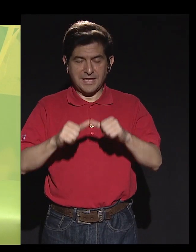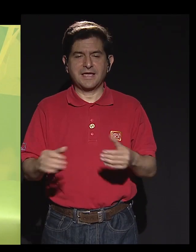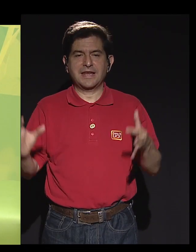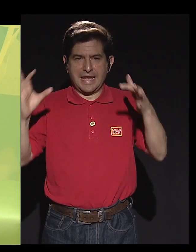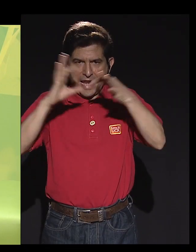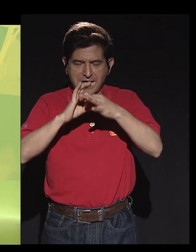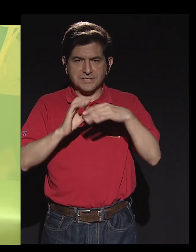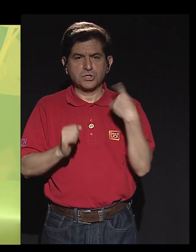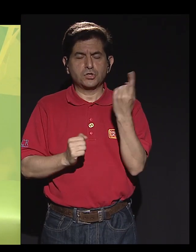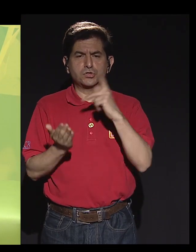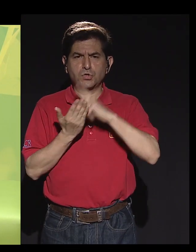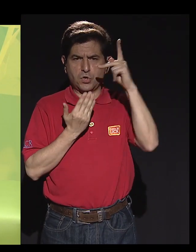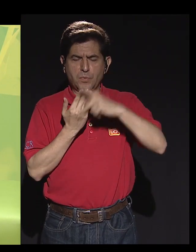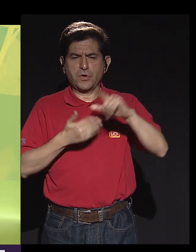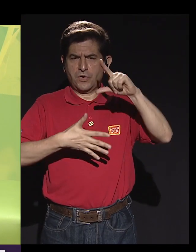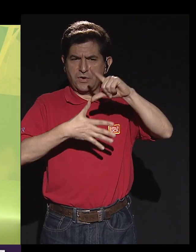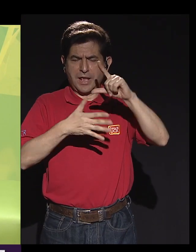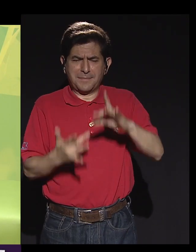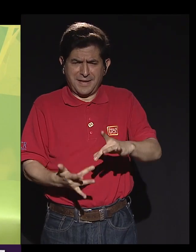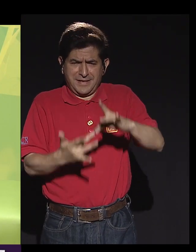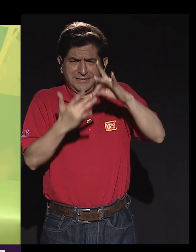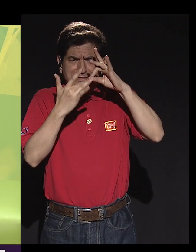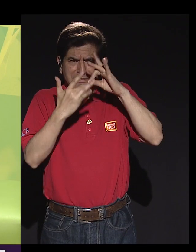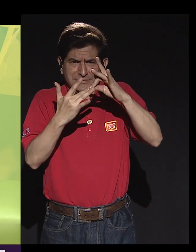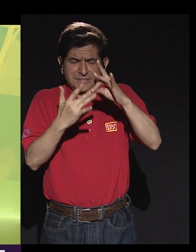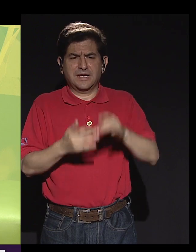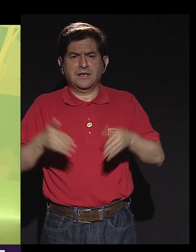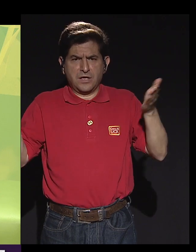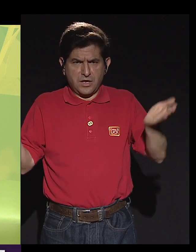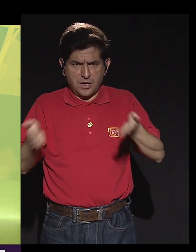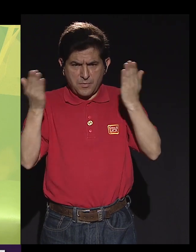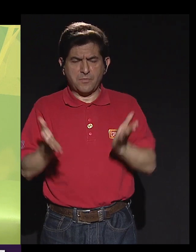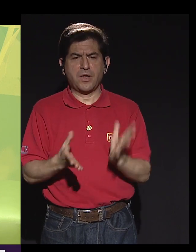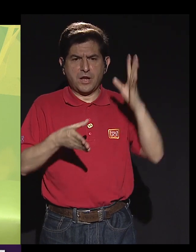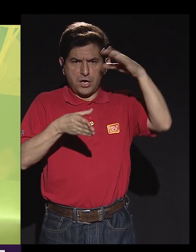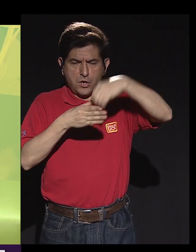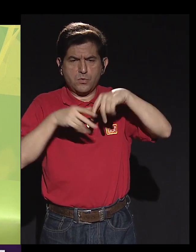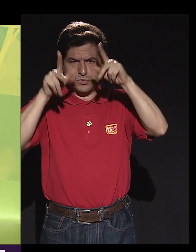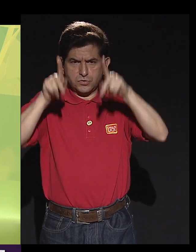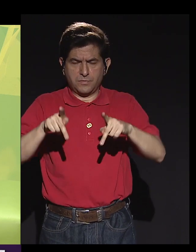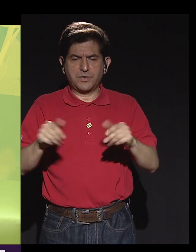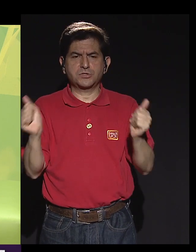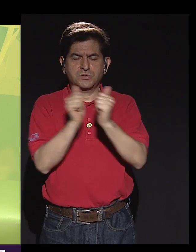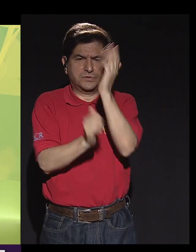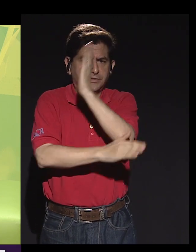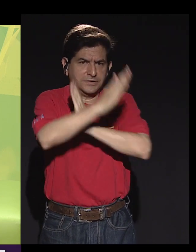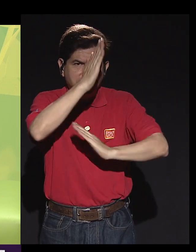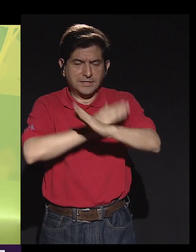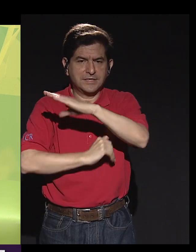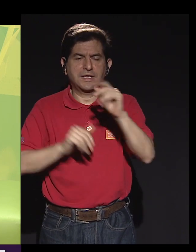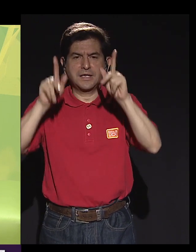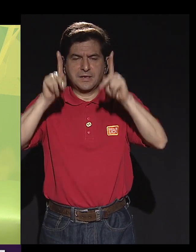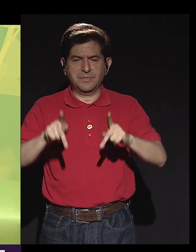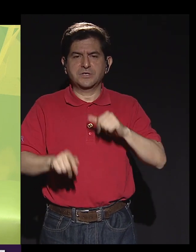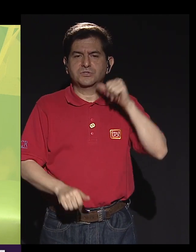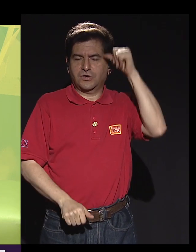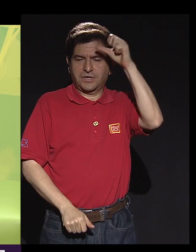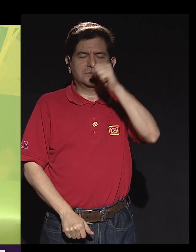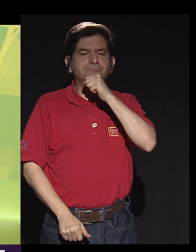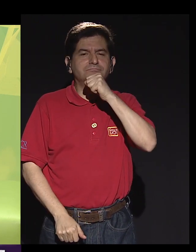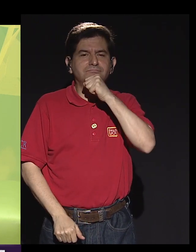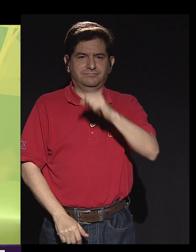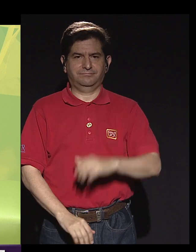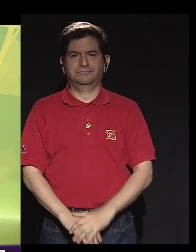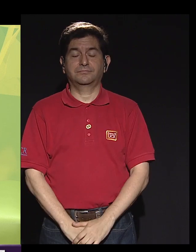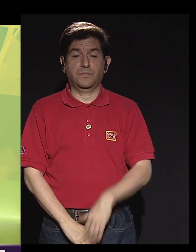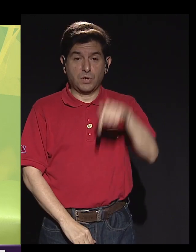Estamos de regreso en Nexos, único programa de Latinoamérica especializado en promover la inclusión de las personas con discapacidad y de las